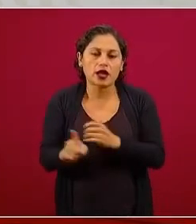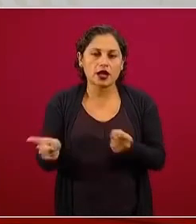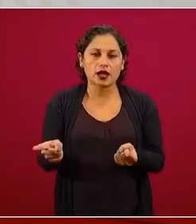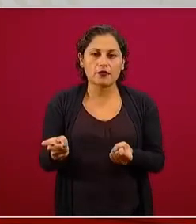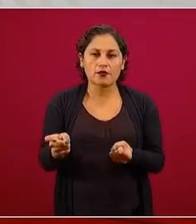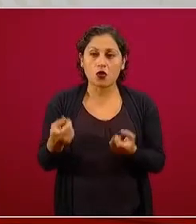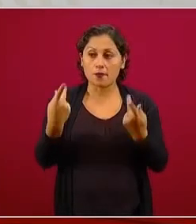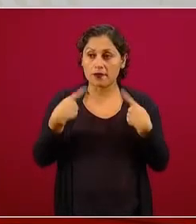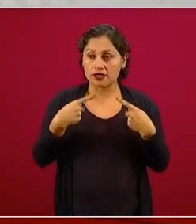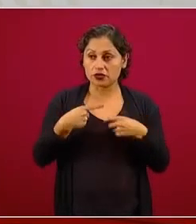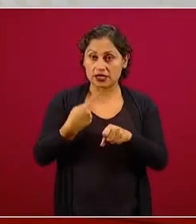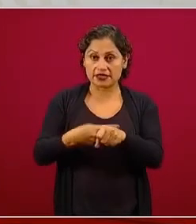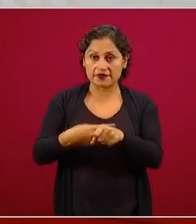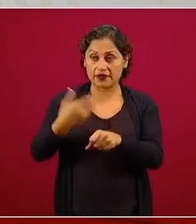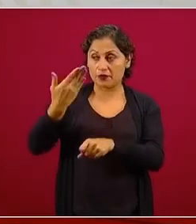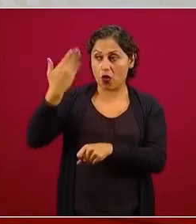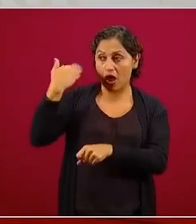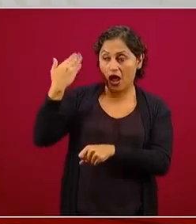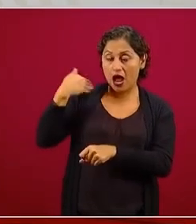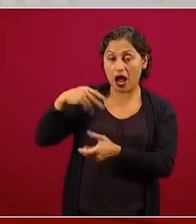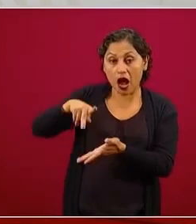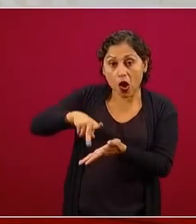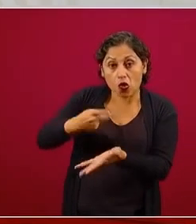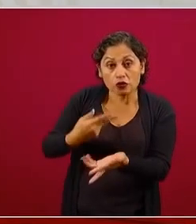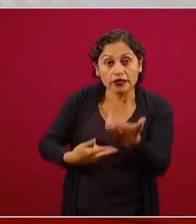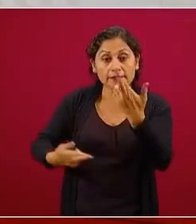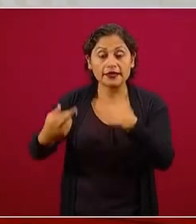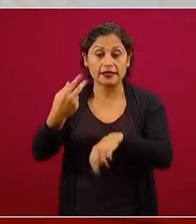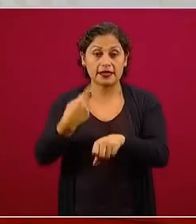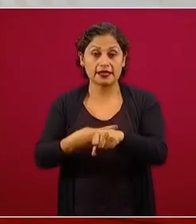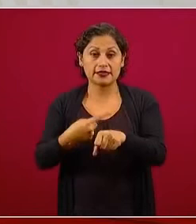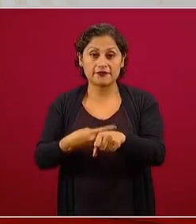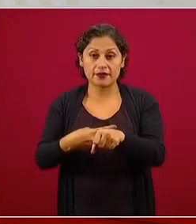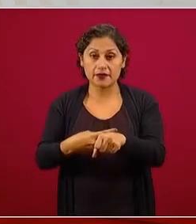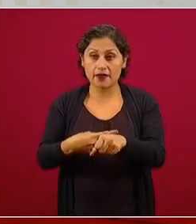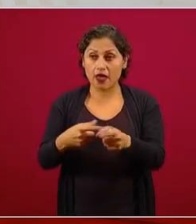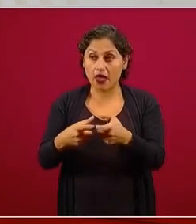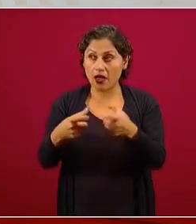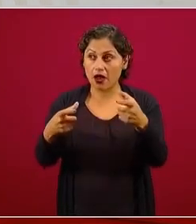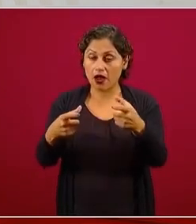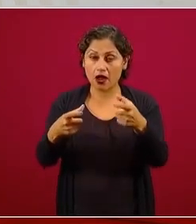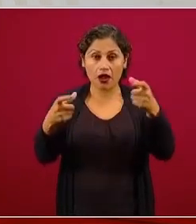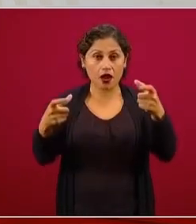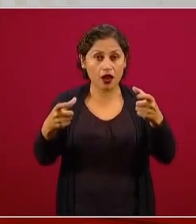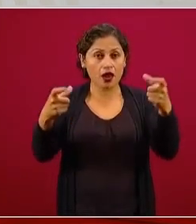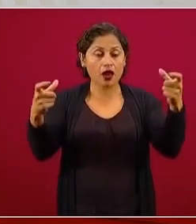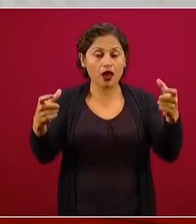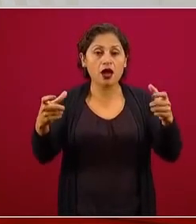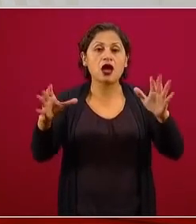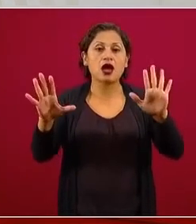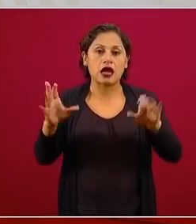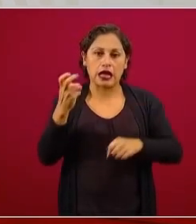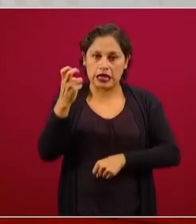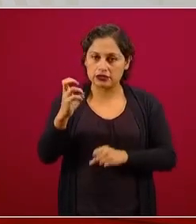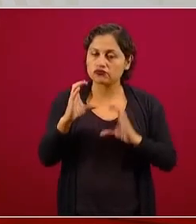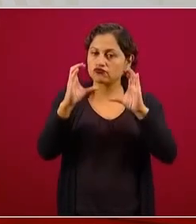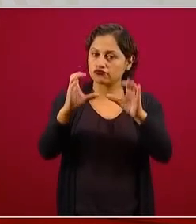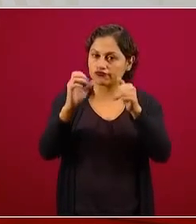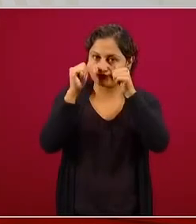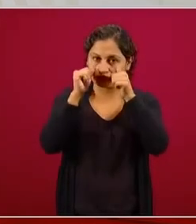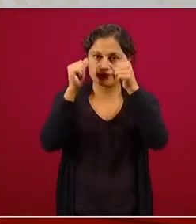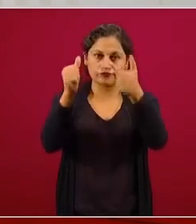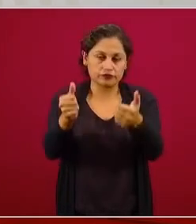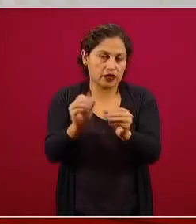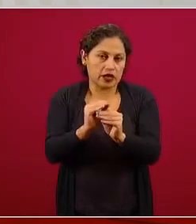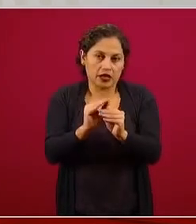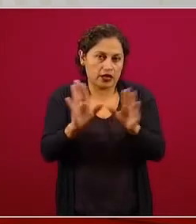meses atrás, volver entonces ahora sí a desarrollar todo el proceso de la enfermedad. Y esto, lógicamente, en